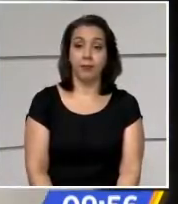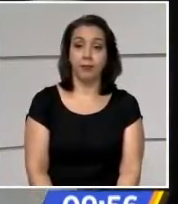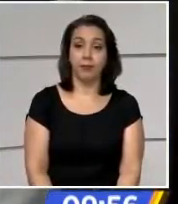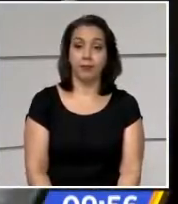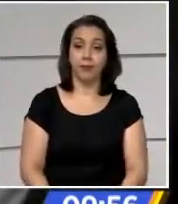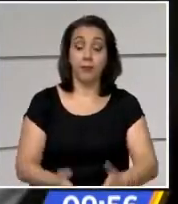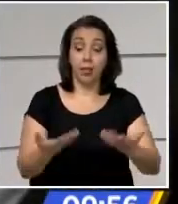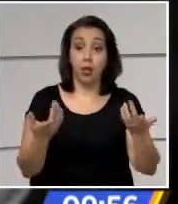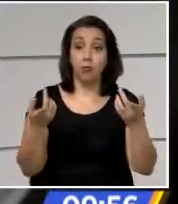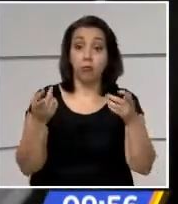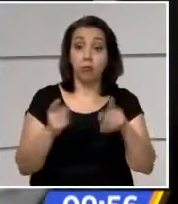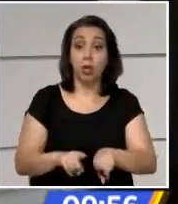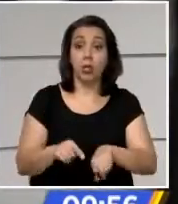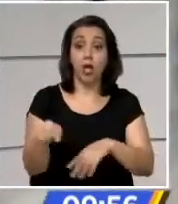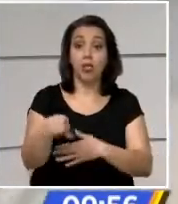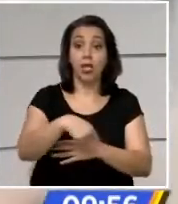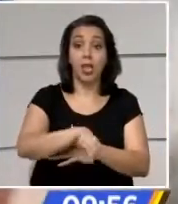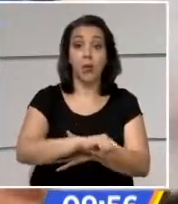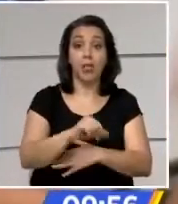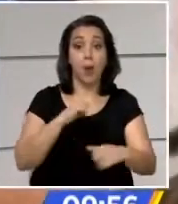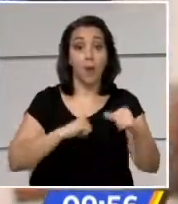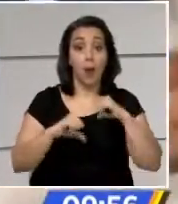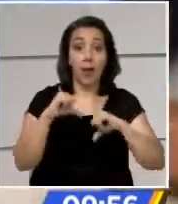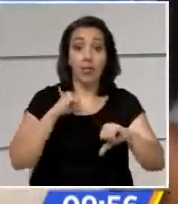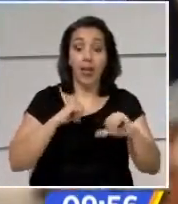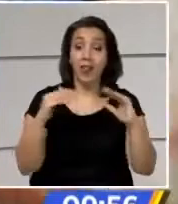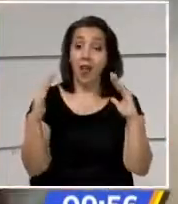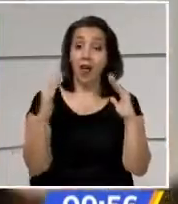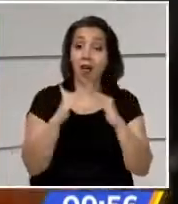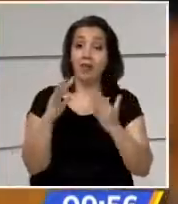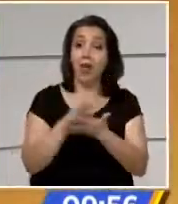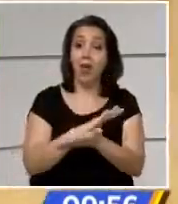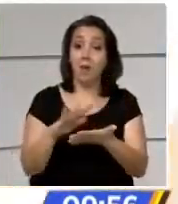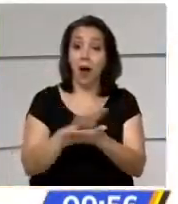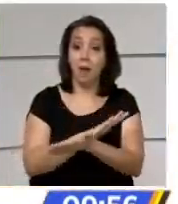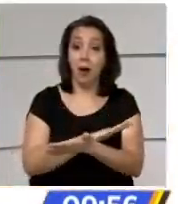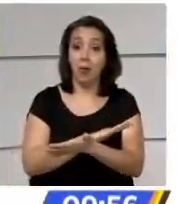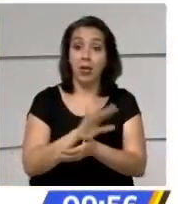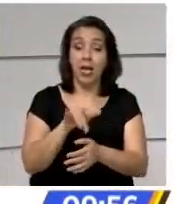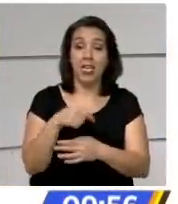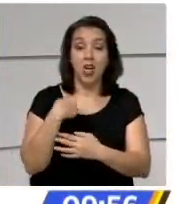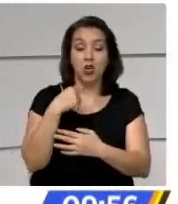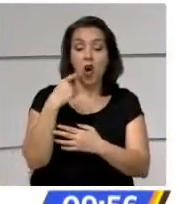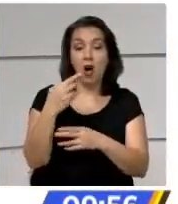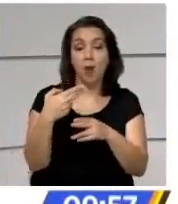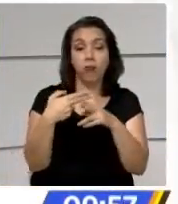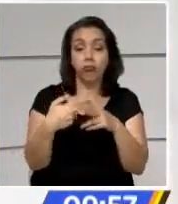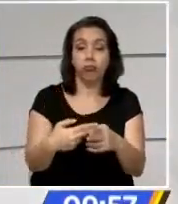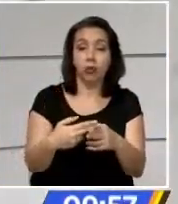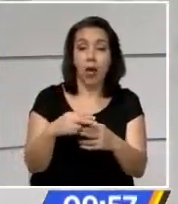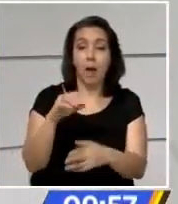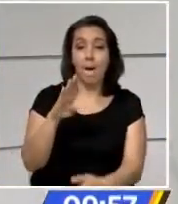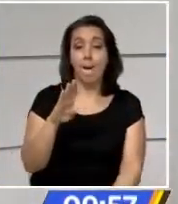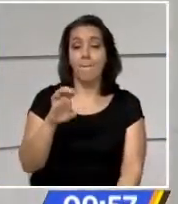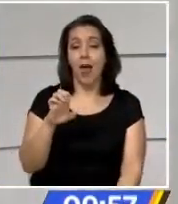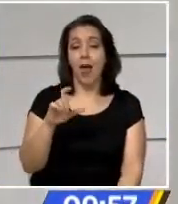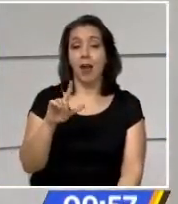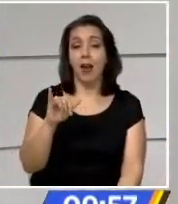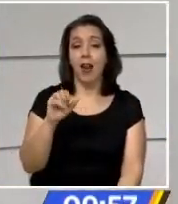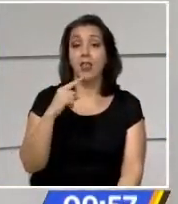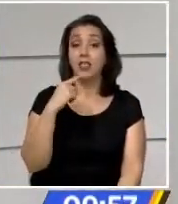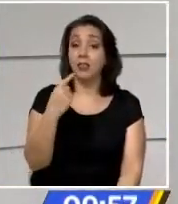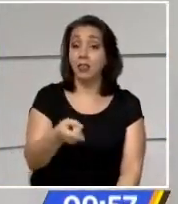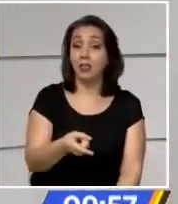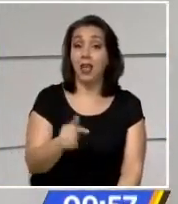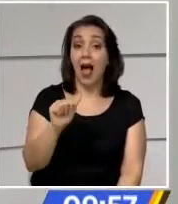que concluimos con el personaje de la taza de papel conocido como berlín andrés furioso